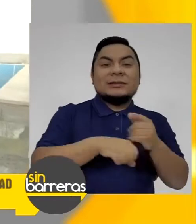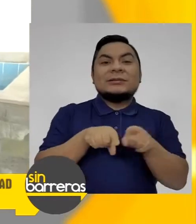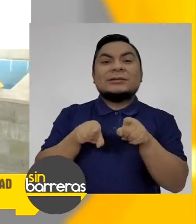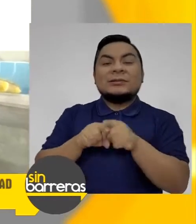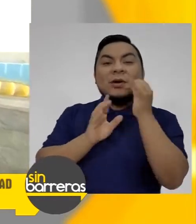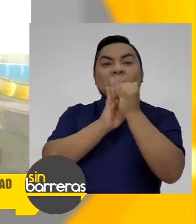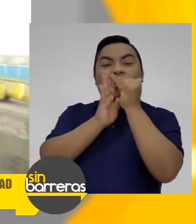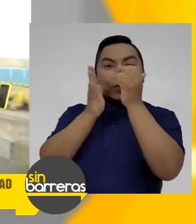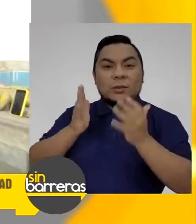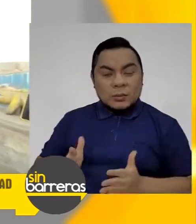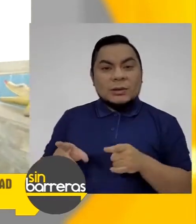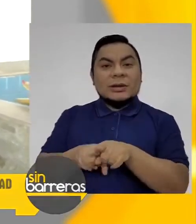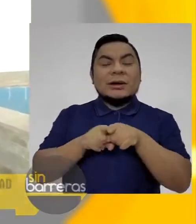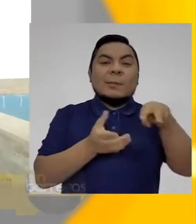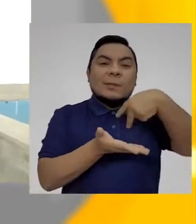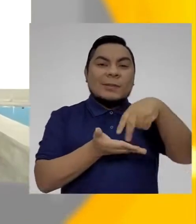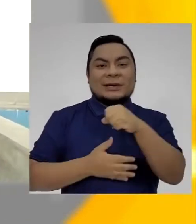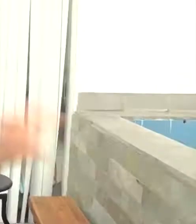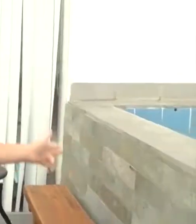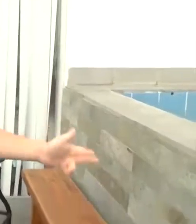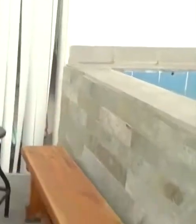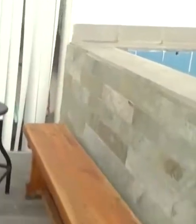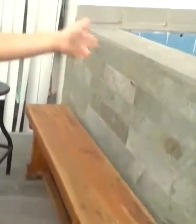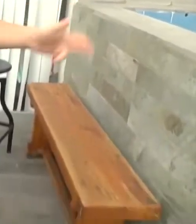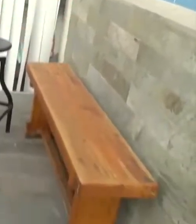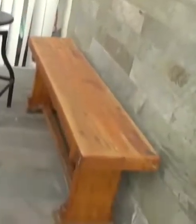y unos acueros y también el baile.